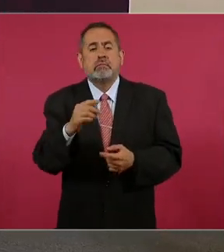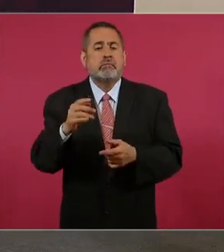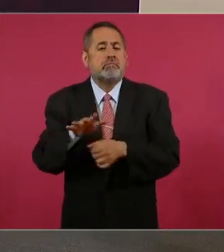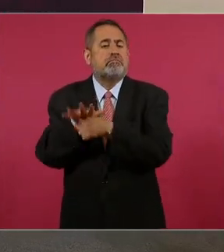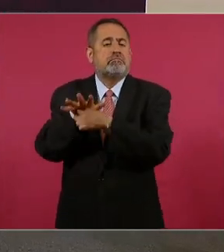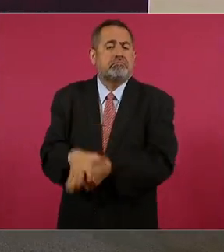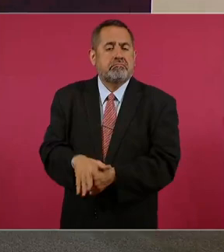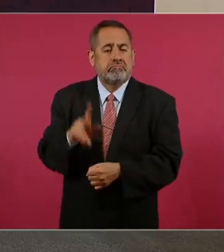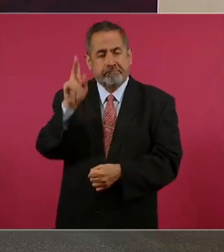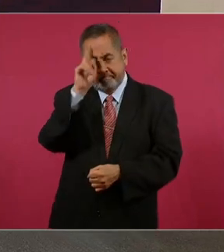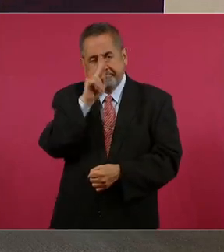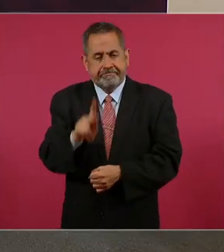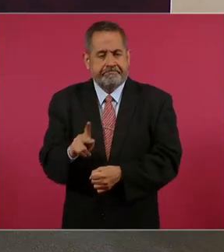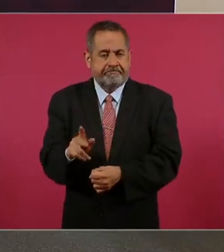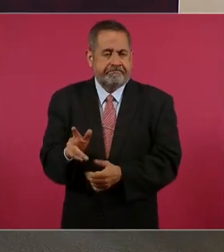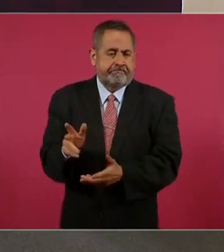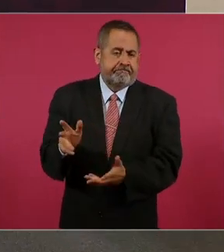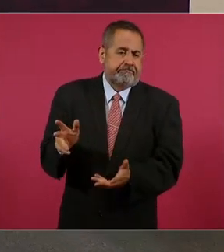le